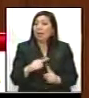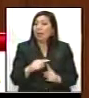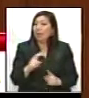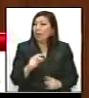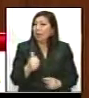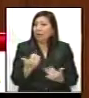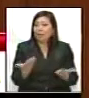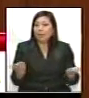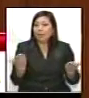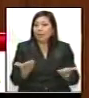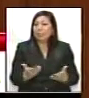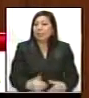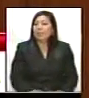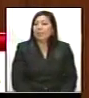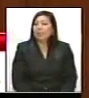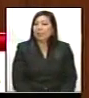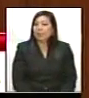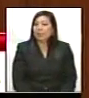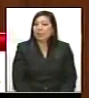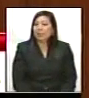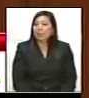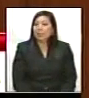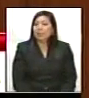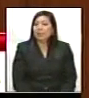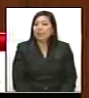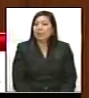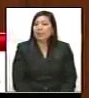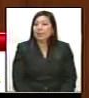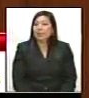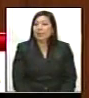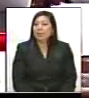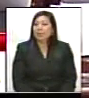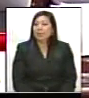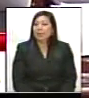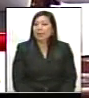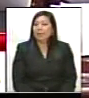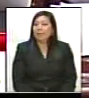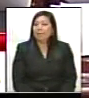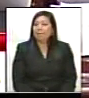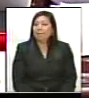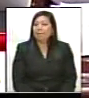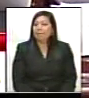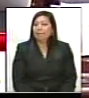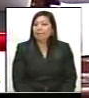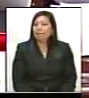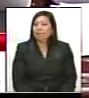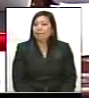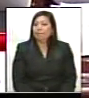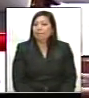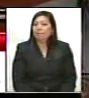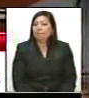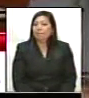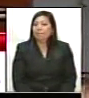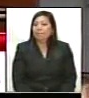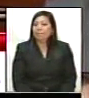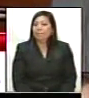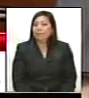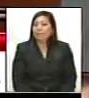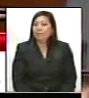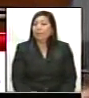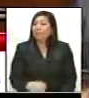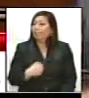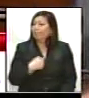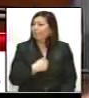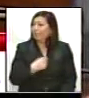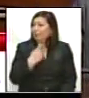está acá presente me tienen con el colega no necesitan volver lo tenía anotado presidente lamentó